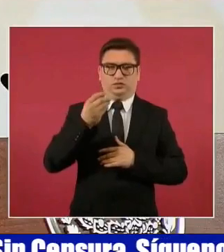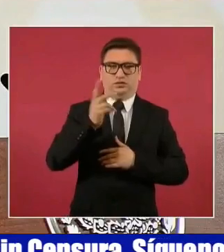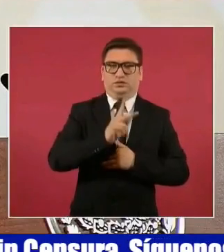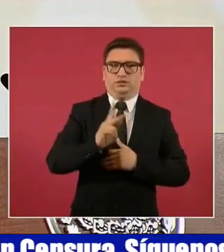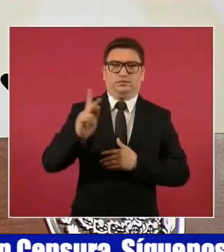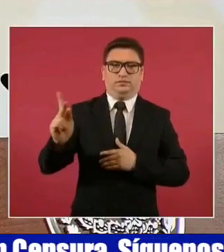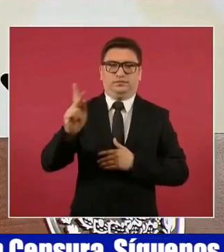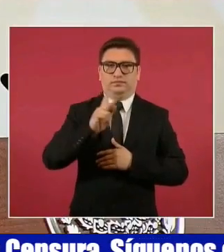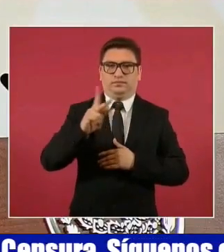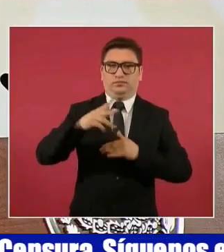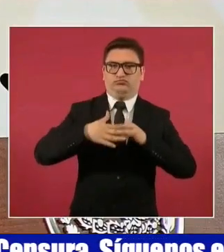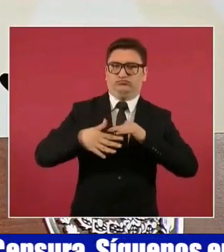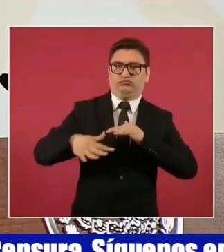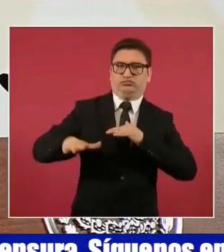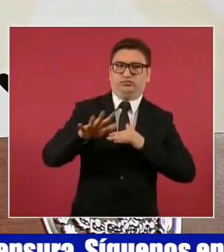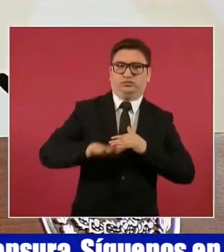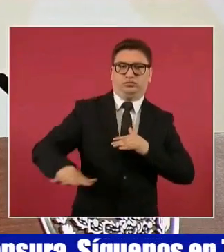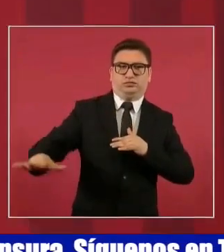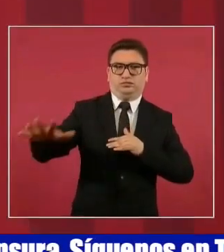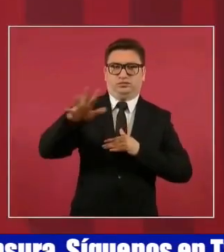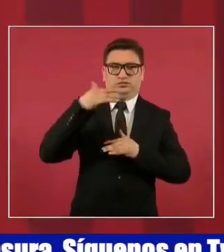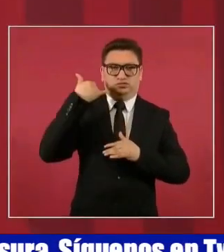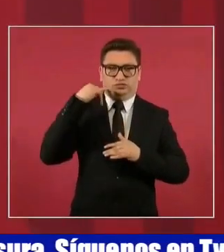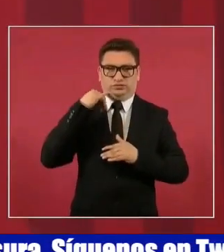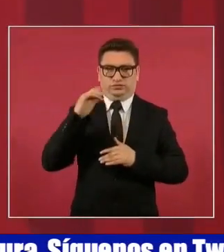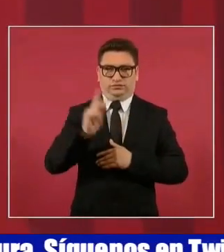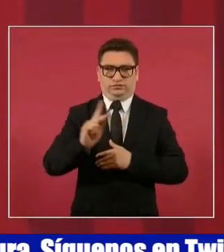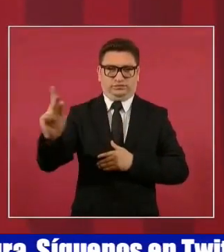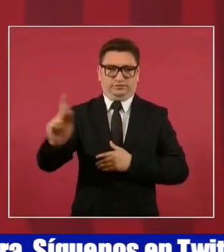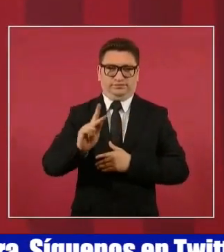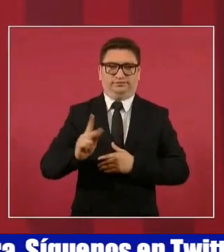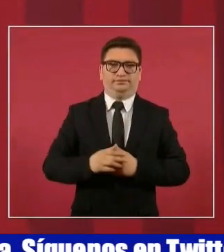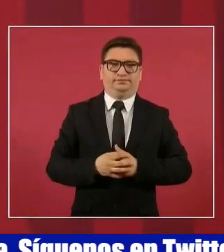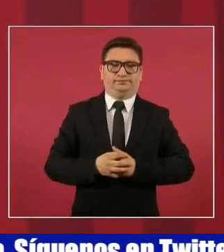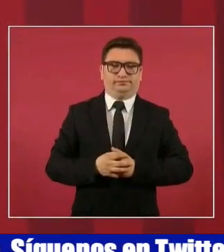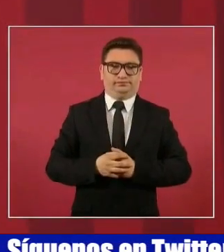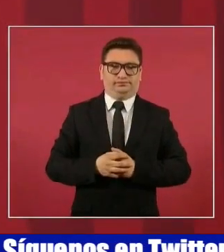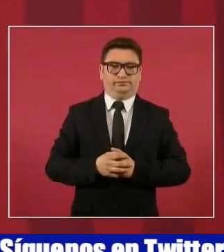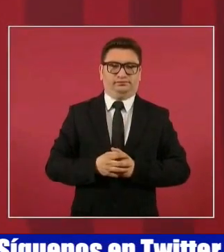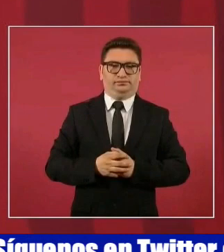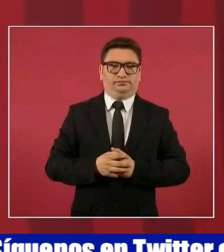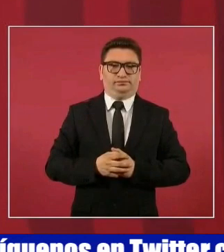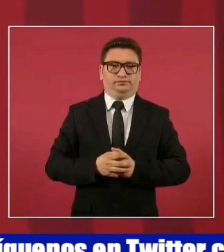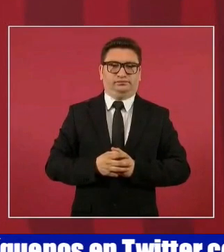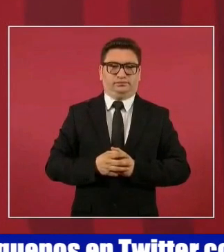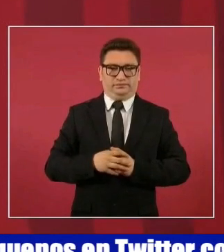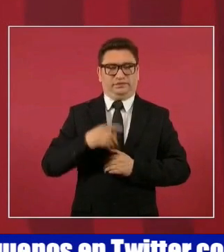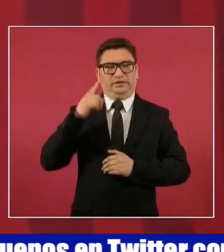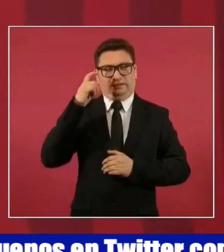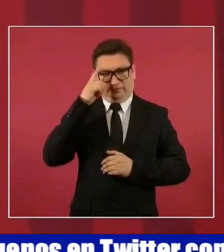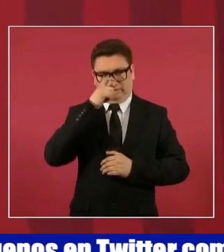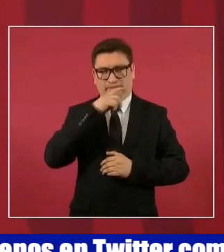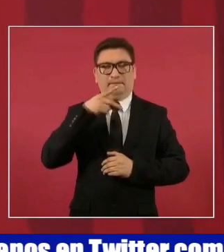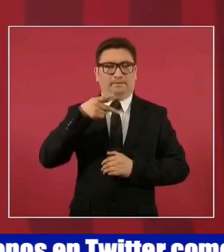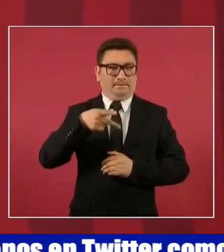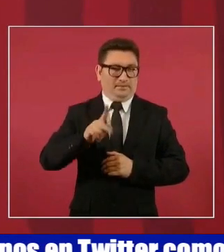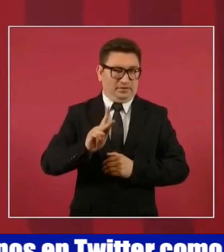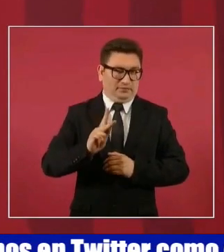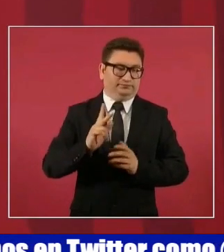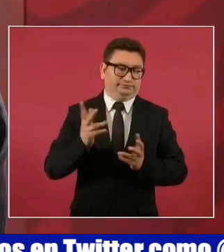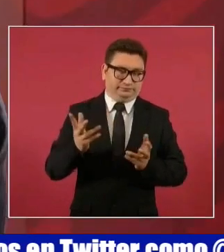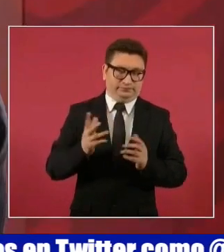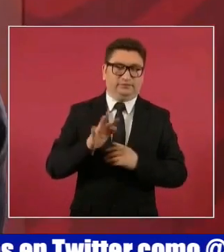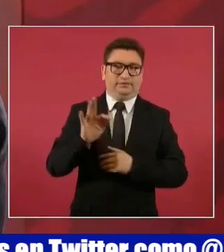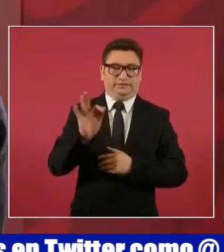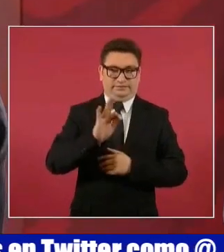vida pública, porque está bien enraizada esta práctica perversa, que el gobierno pues estaba secuestrado.